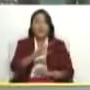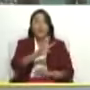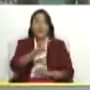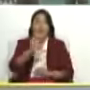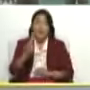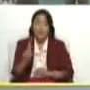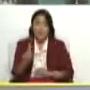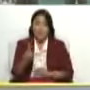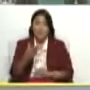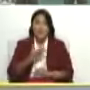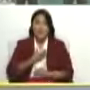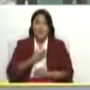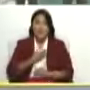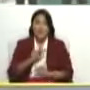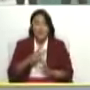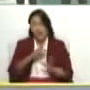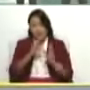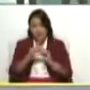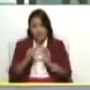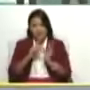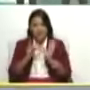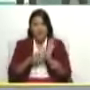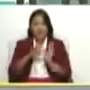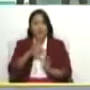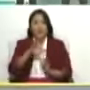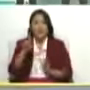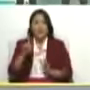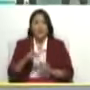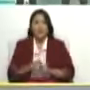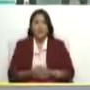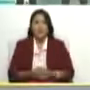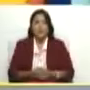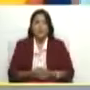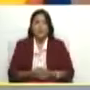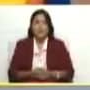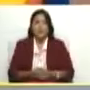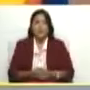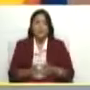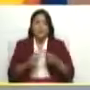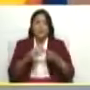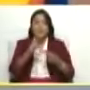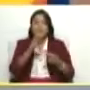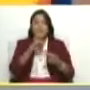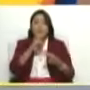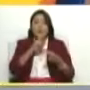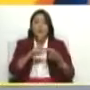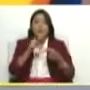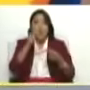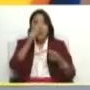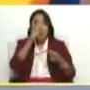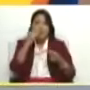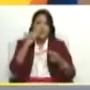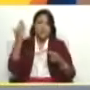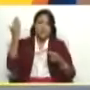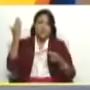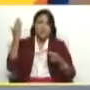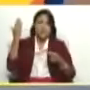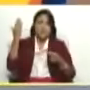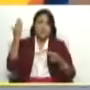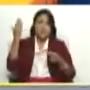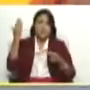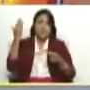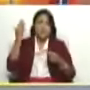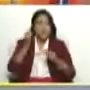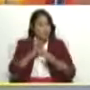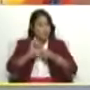un medallista medallas de oro wills Alberto García judo